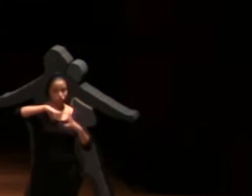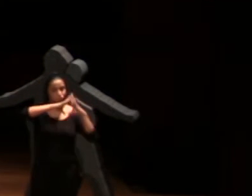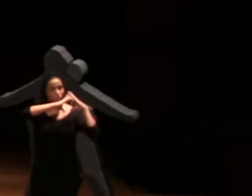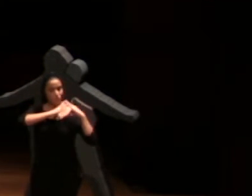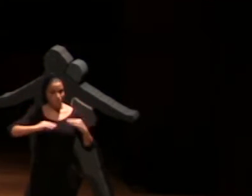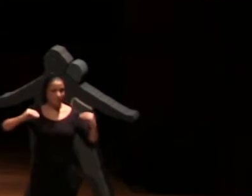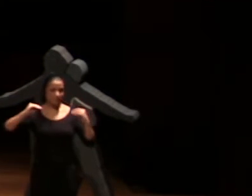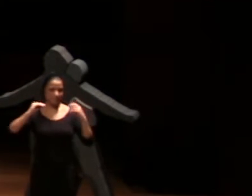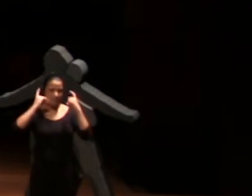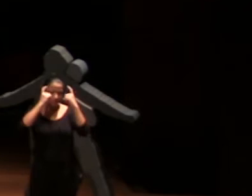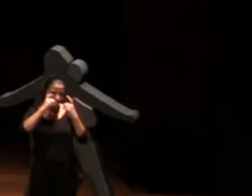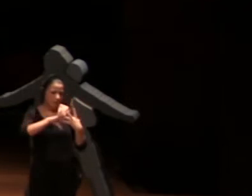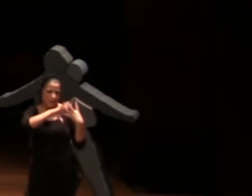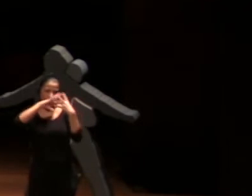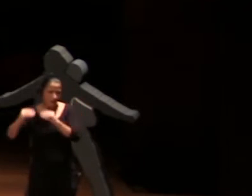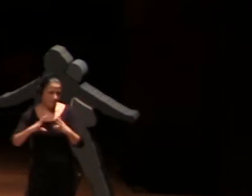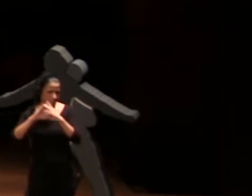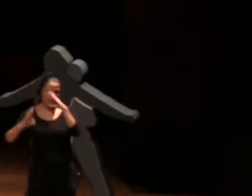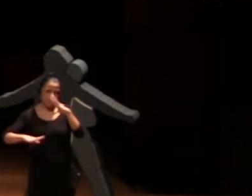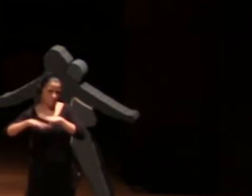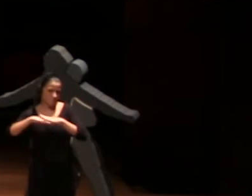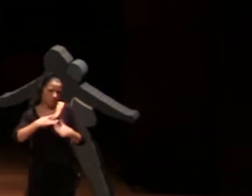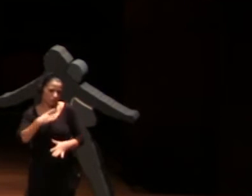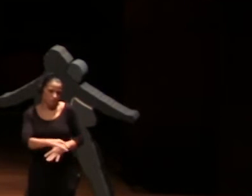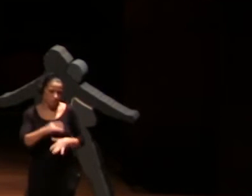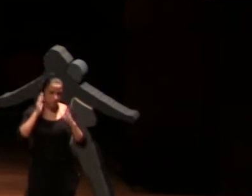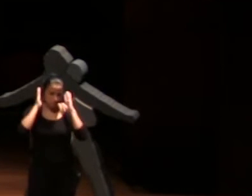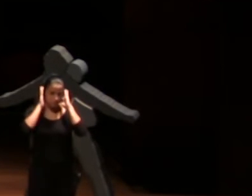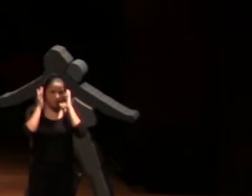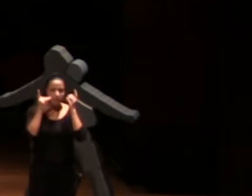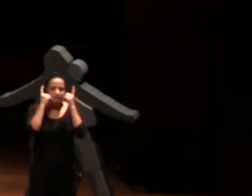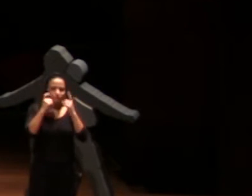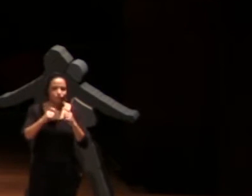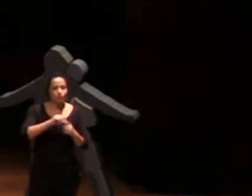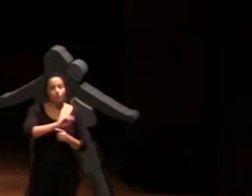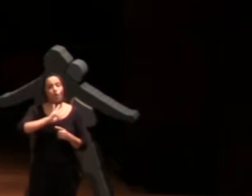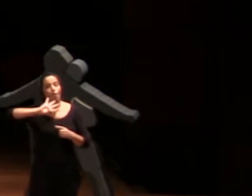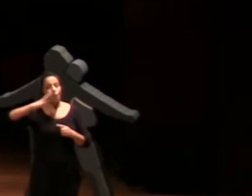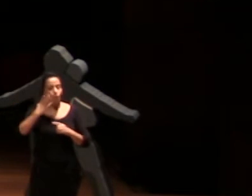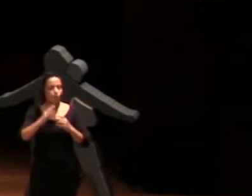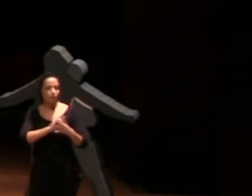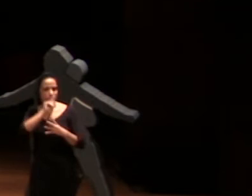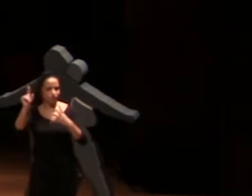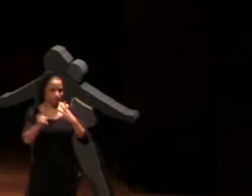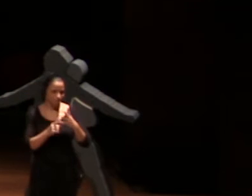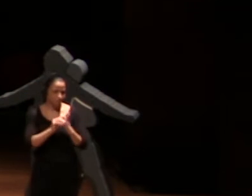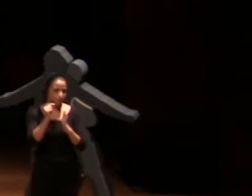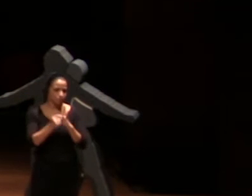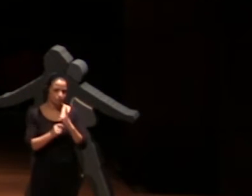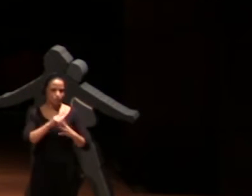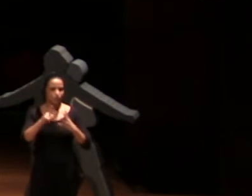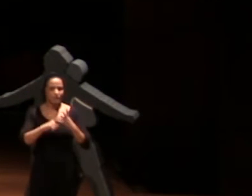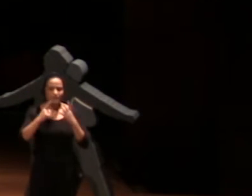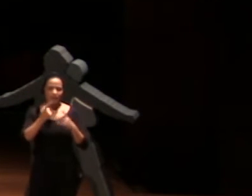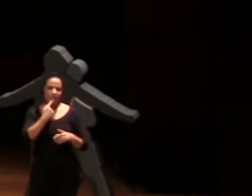en la medida de lo que podemos. Pero a mí me gustaría proponer un cuarto paso, ¿vale?, que incluye el razonamiento clínico, que incluye la